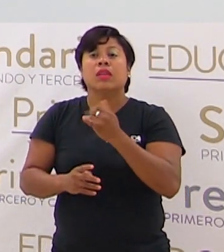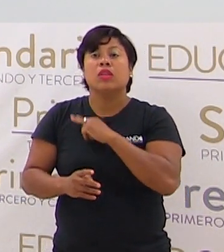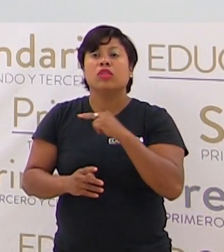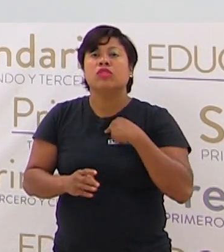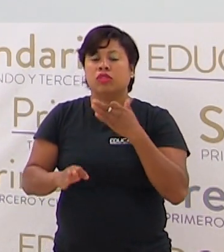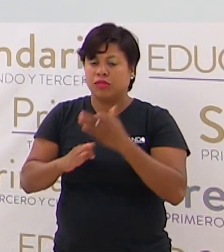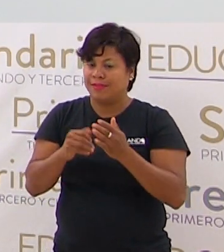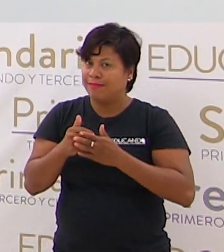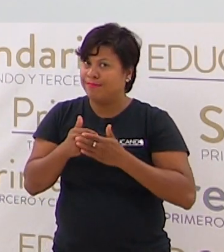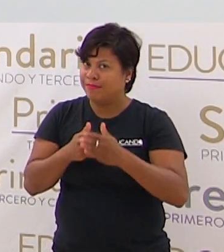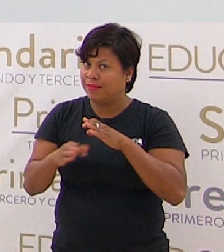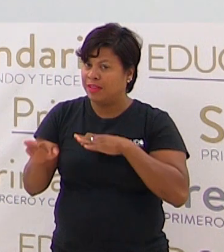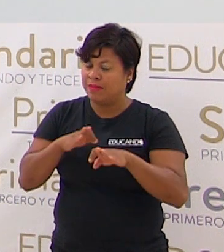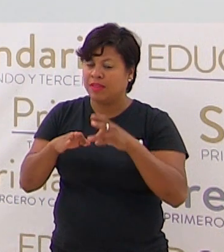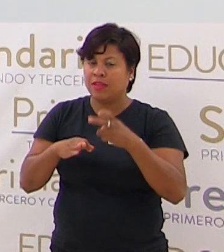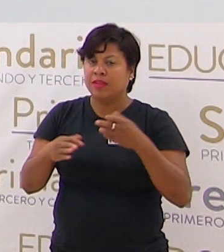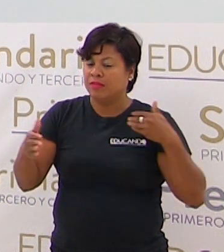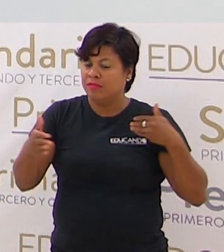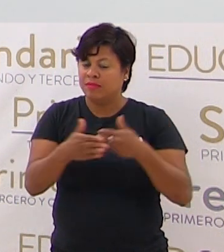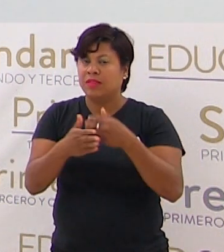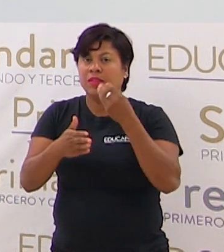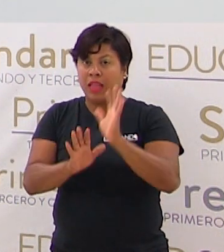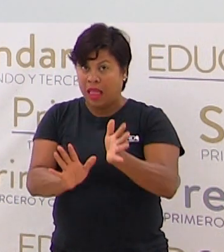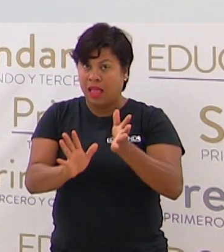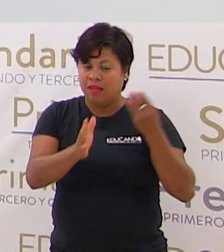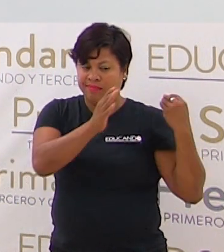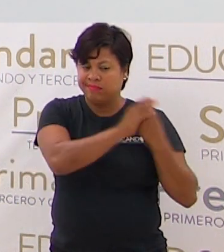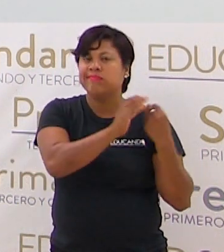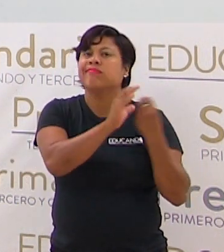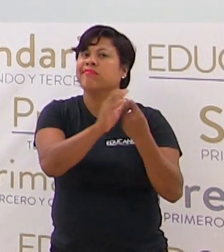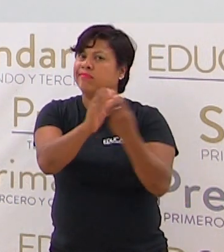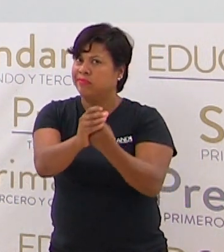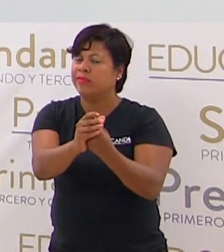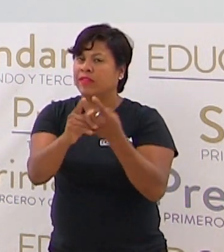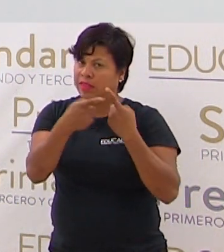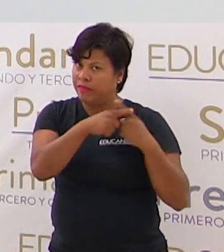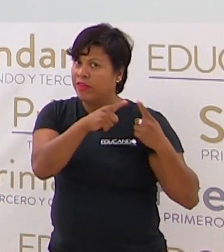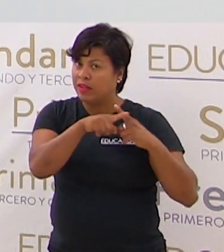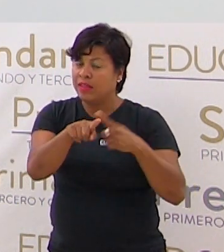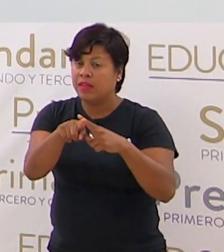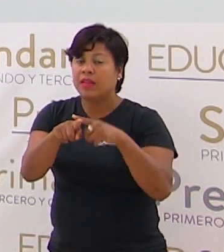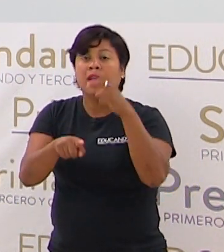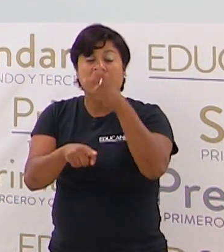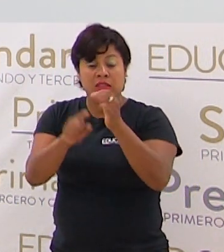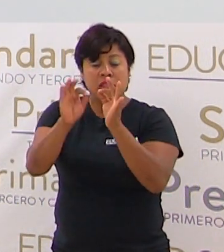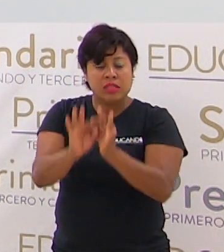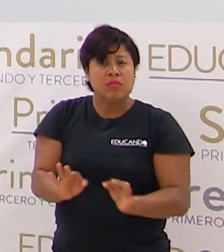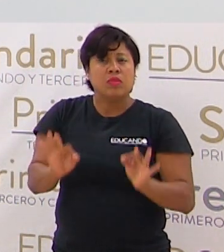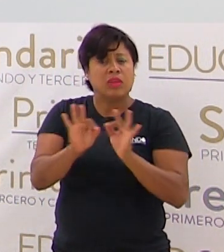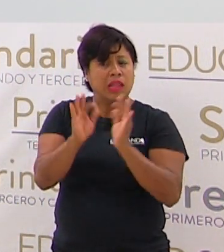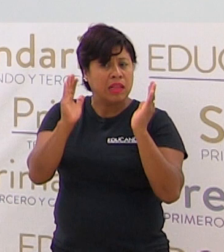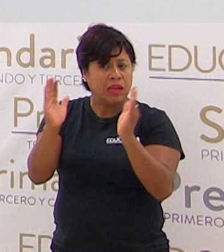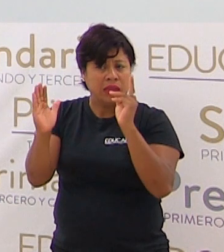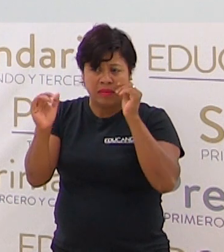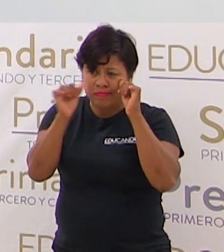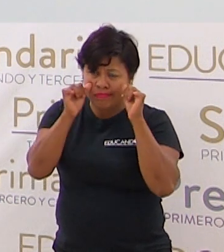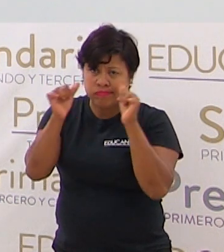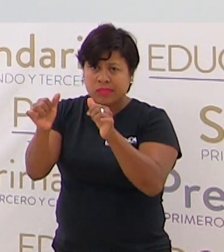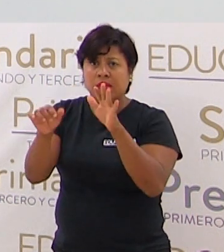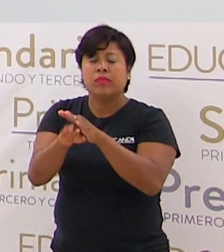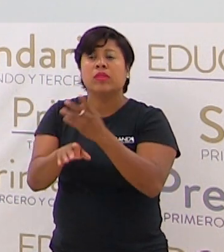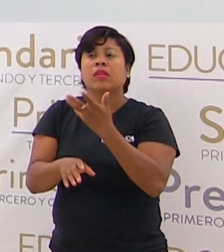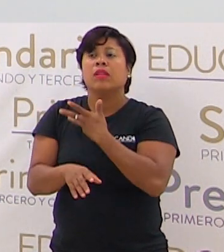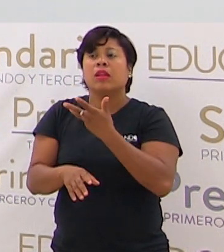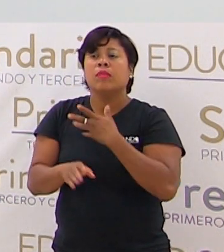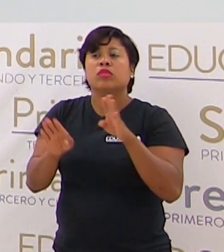hemos venido trabajando a lo largo ya de varias sesiones. Importante definir esta parte porque tenemos